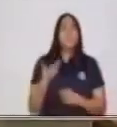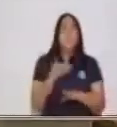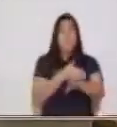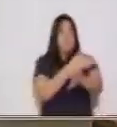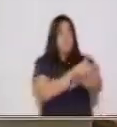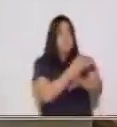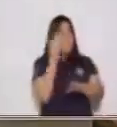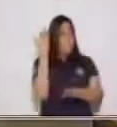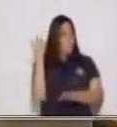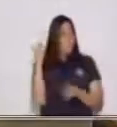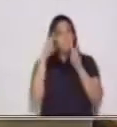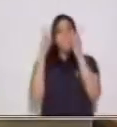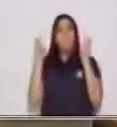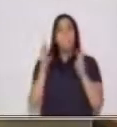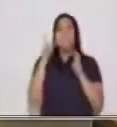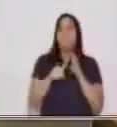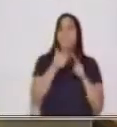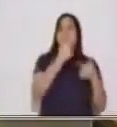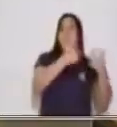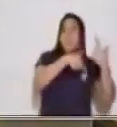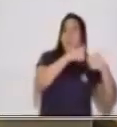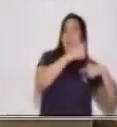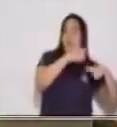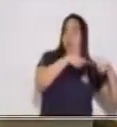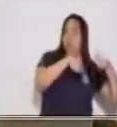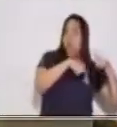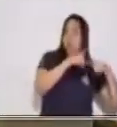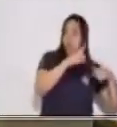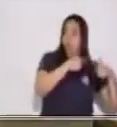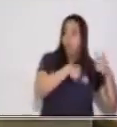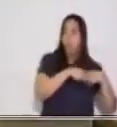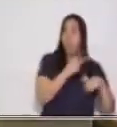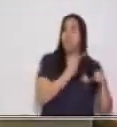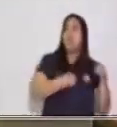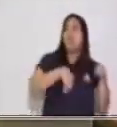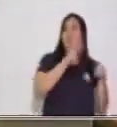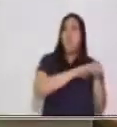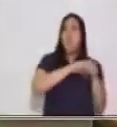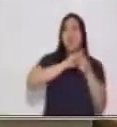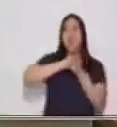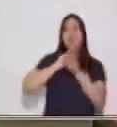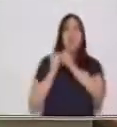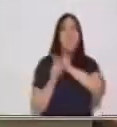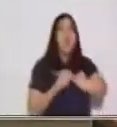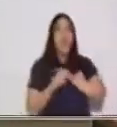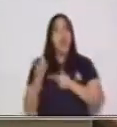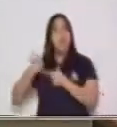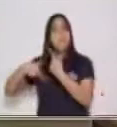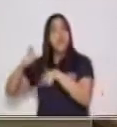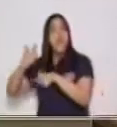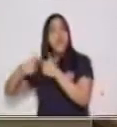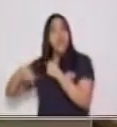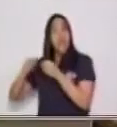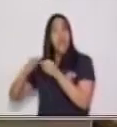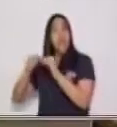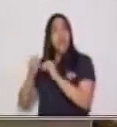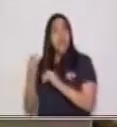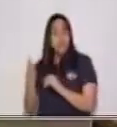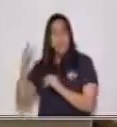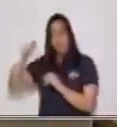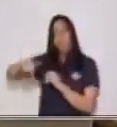tema del lenguaje común al lenguaje algebraico. ¿Cuál es el lenguaje